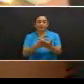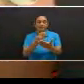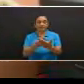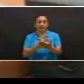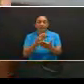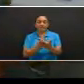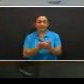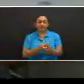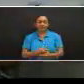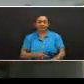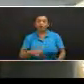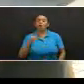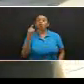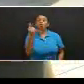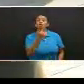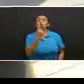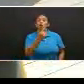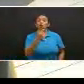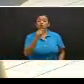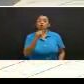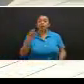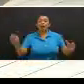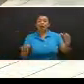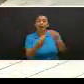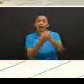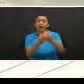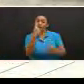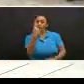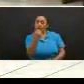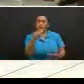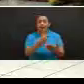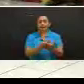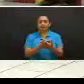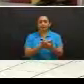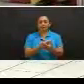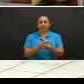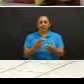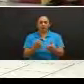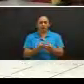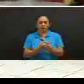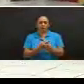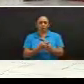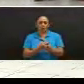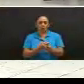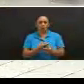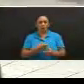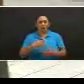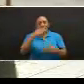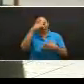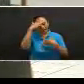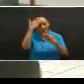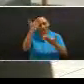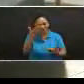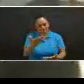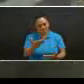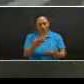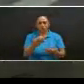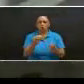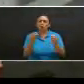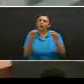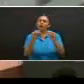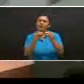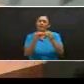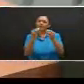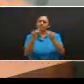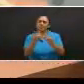se pelean para agarrar una, pero todos agarran una. Y con aquel rostro tan agradecidos que hasta la besan. Yo no